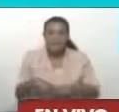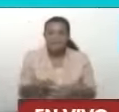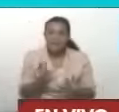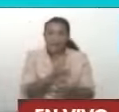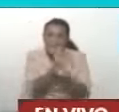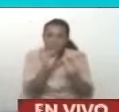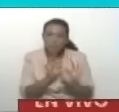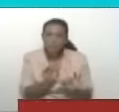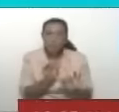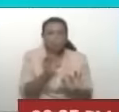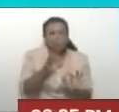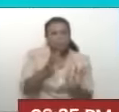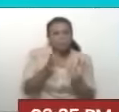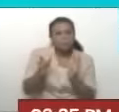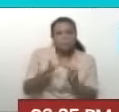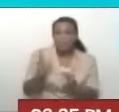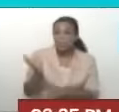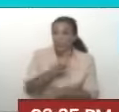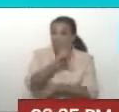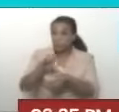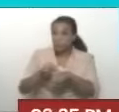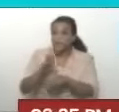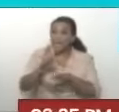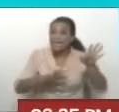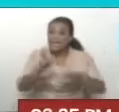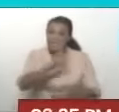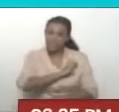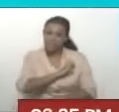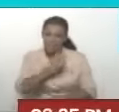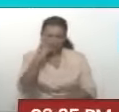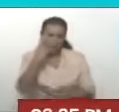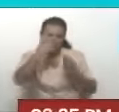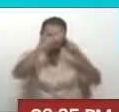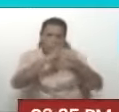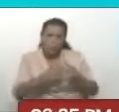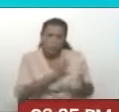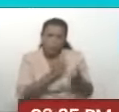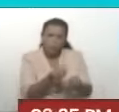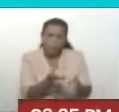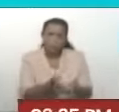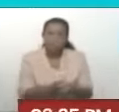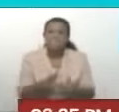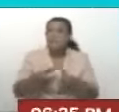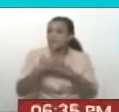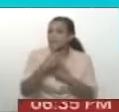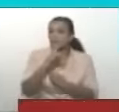medio, usted lo comentó en la Asamblea Nacional el 15 de enero, presidente, ya hemos pasado la